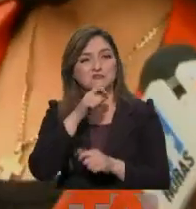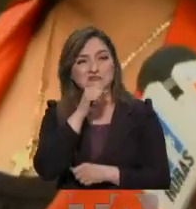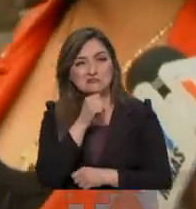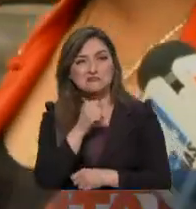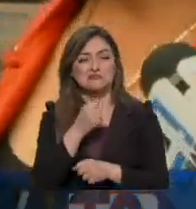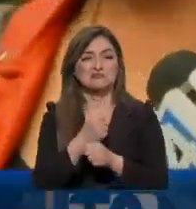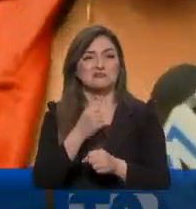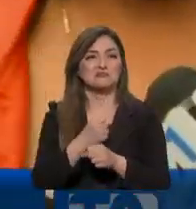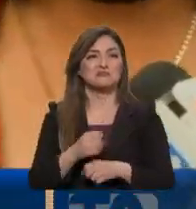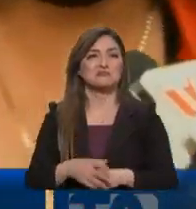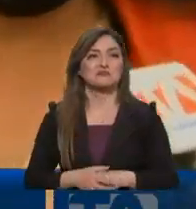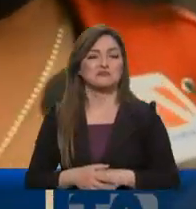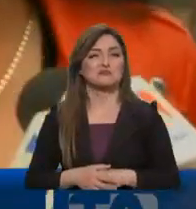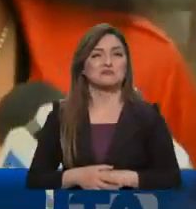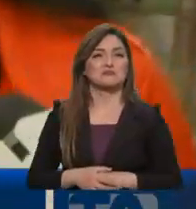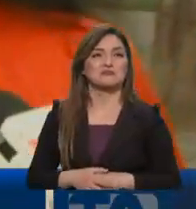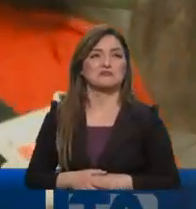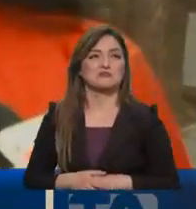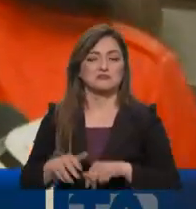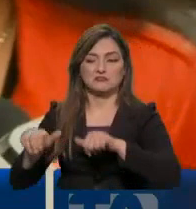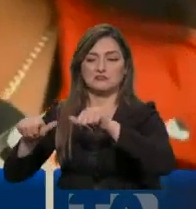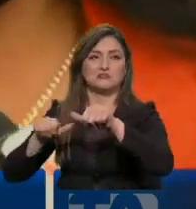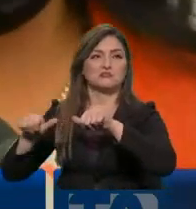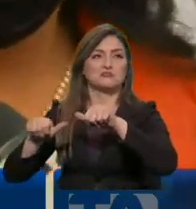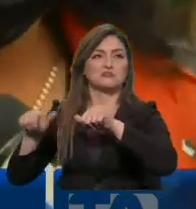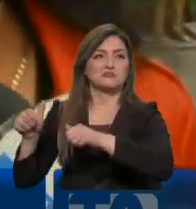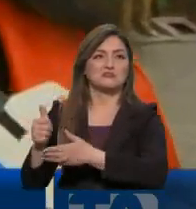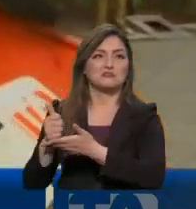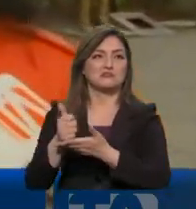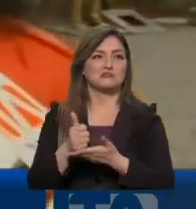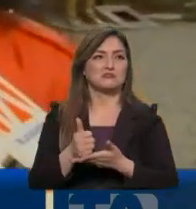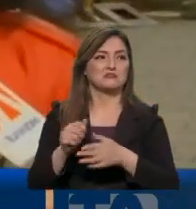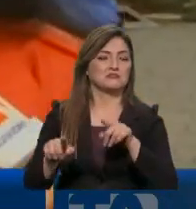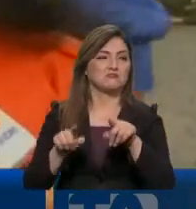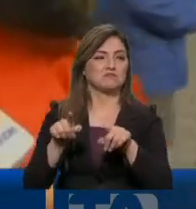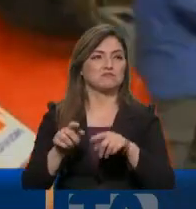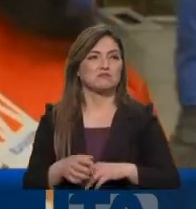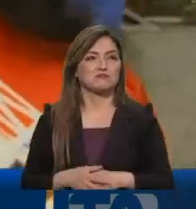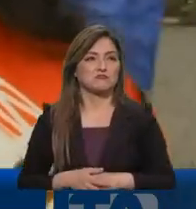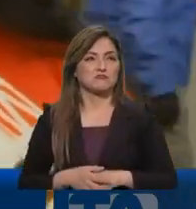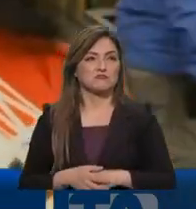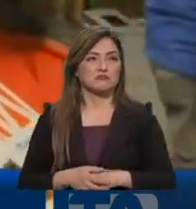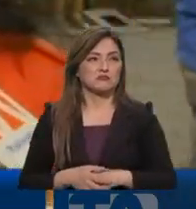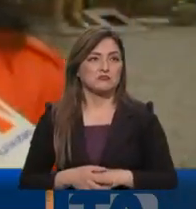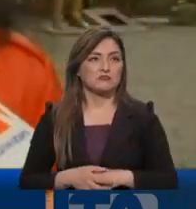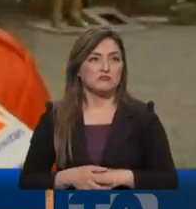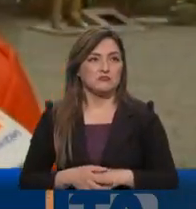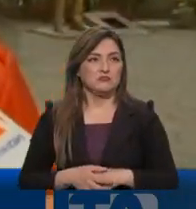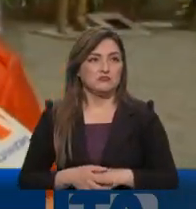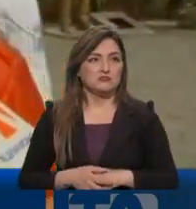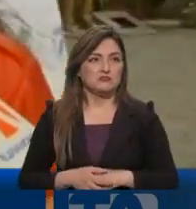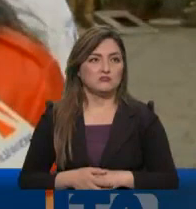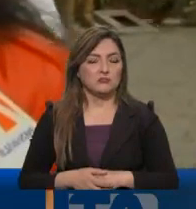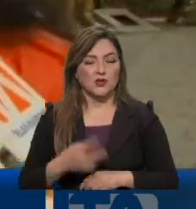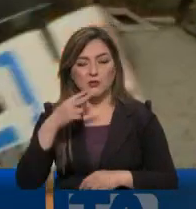edad, a mano de nuestro administrador, nos ha ayudado, él ha palpado mucho el esfuerzo